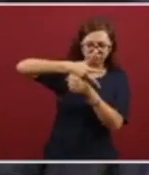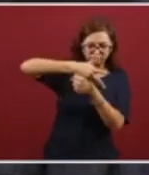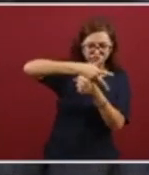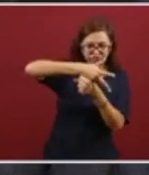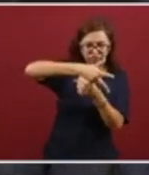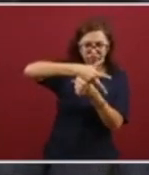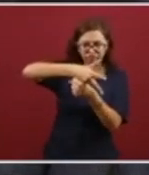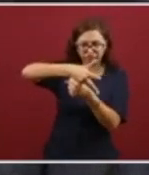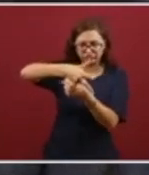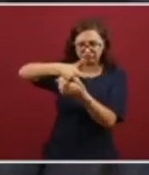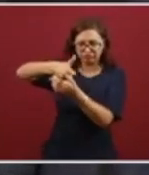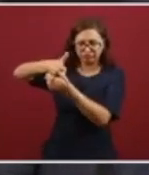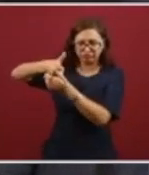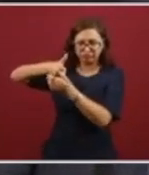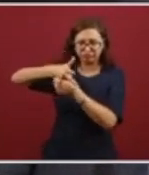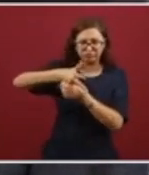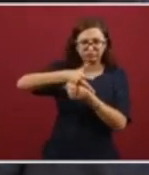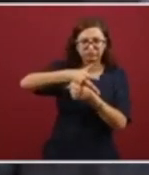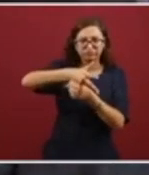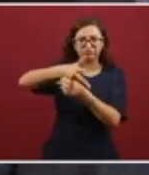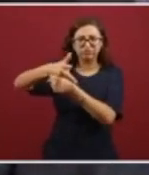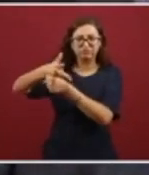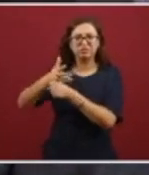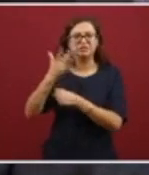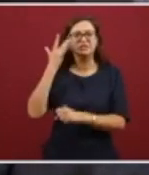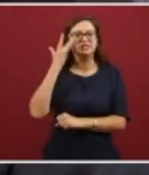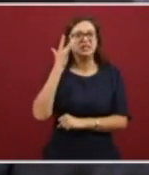toda la base aérea de Santa Lucía,